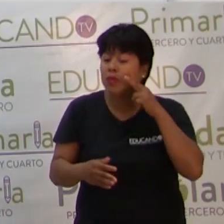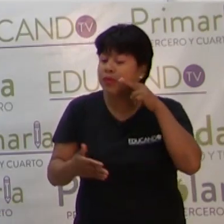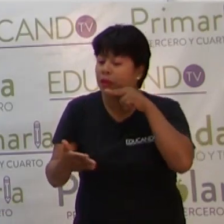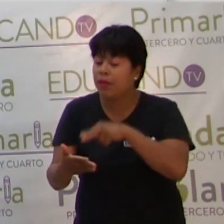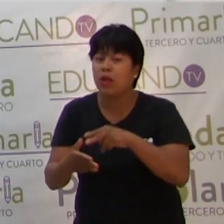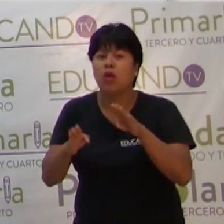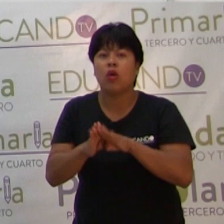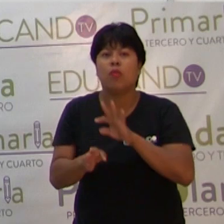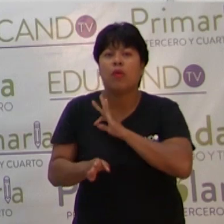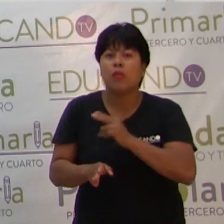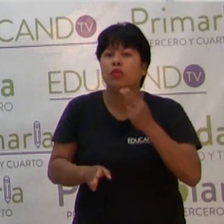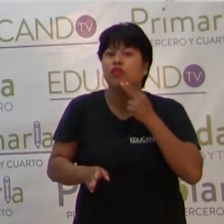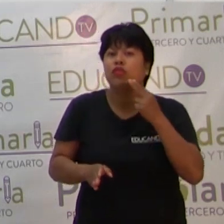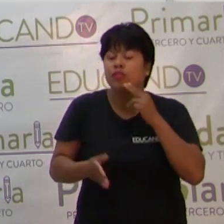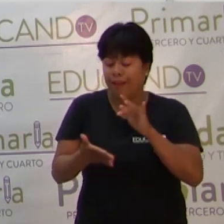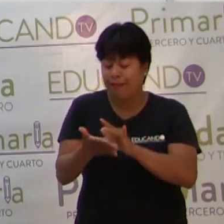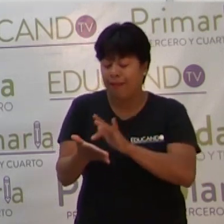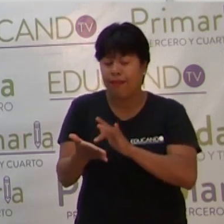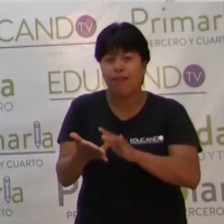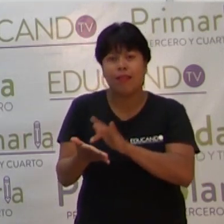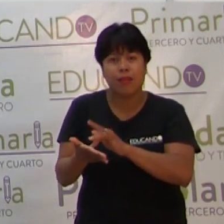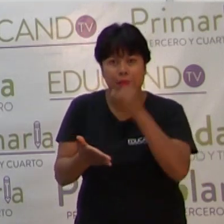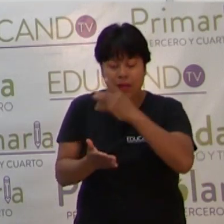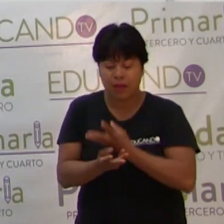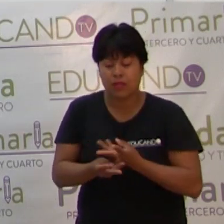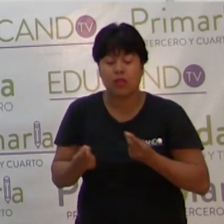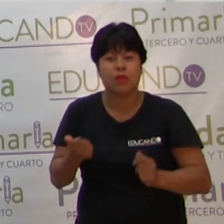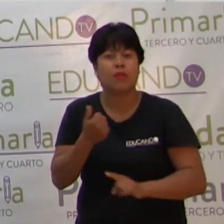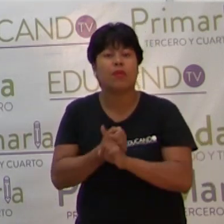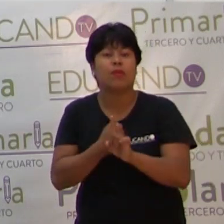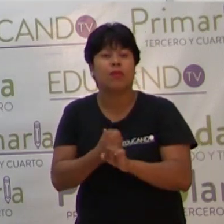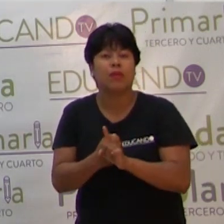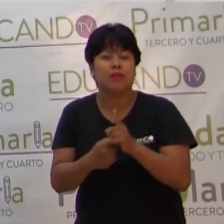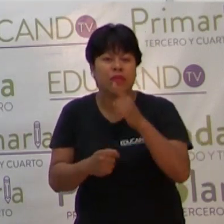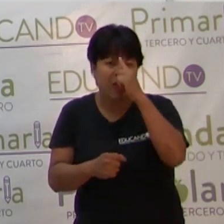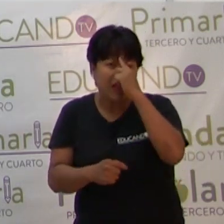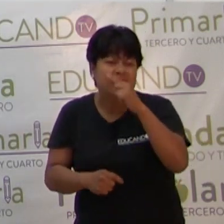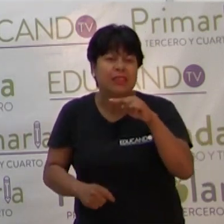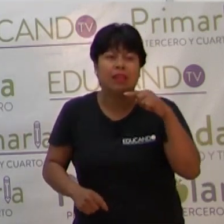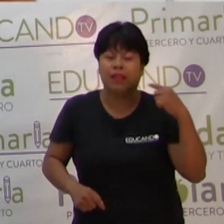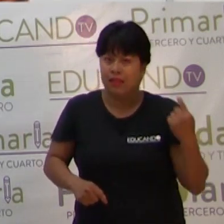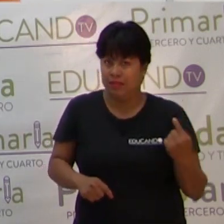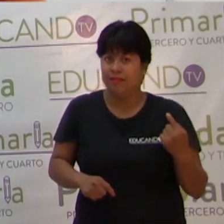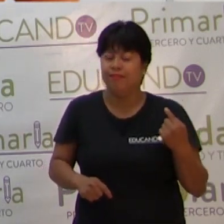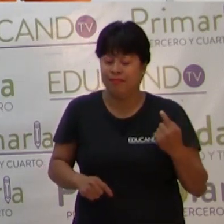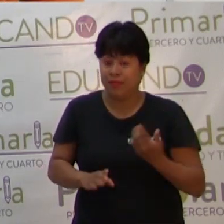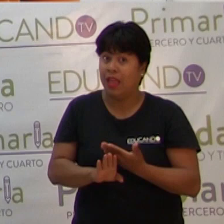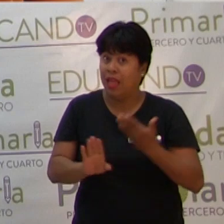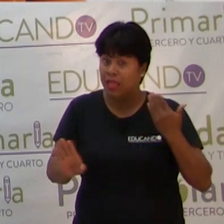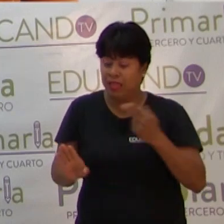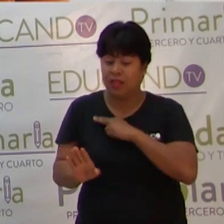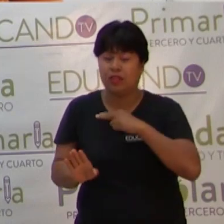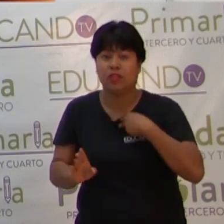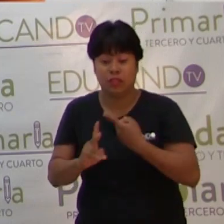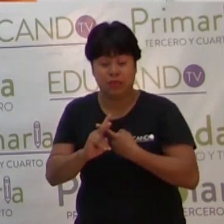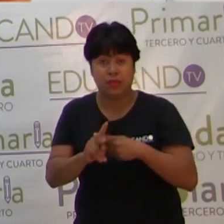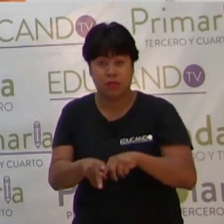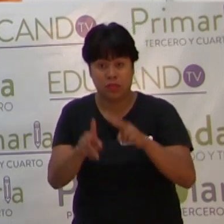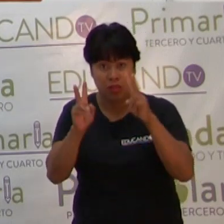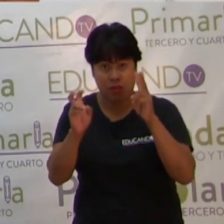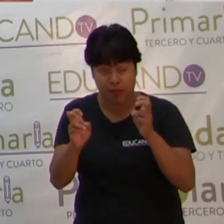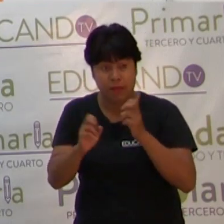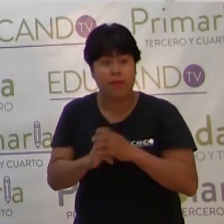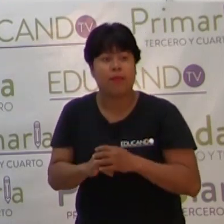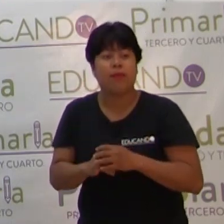forma adecuada de utilizar la calculadora para resolver problemas sencillos. Antes de que comencemos con el tema, niñas y